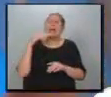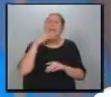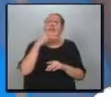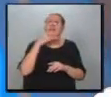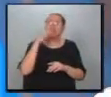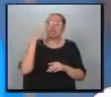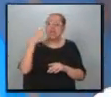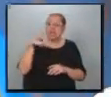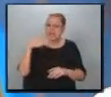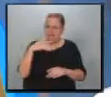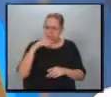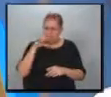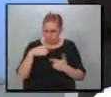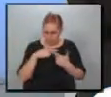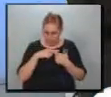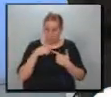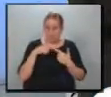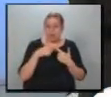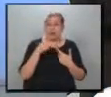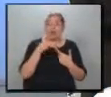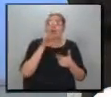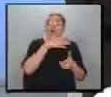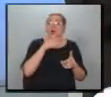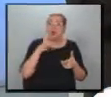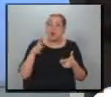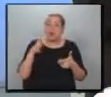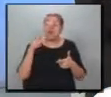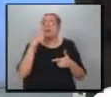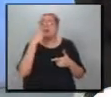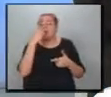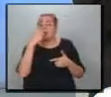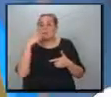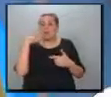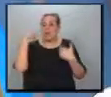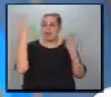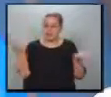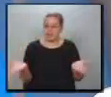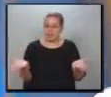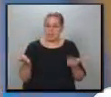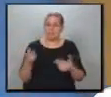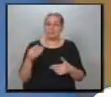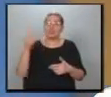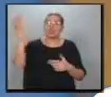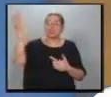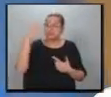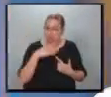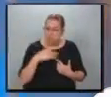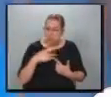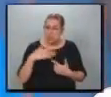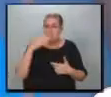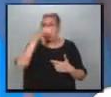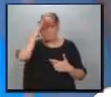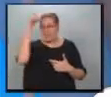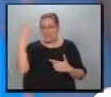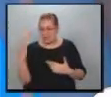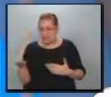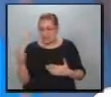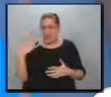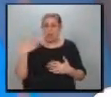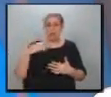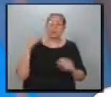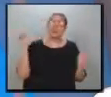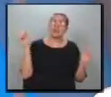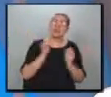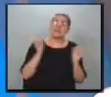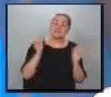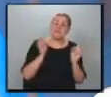varias razones. Una de ellas es que de repente se come al aire libre, en muchos casos, bajo el sol, en verano. Hay que enfriarlo un poco,